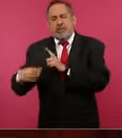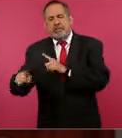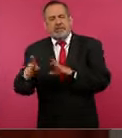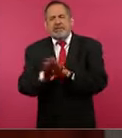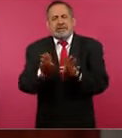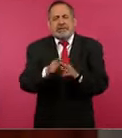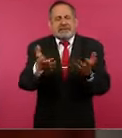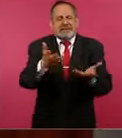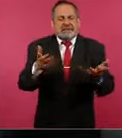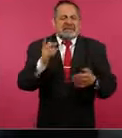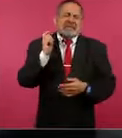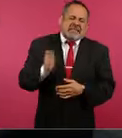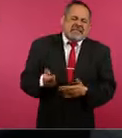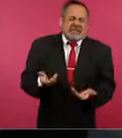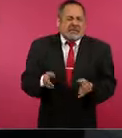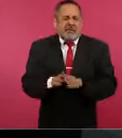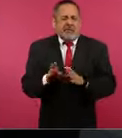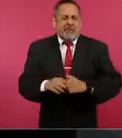¿Cómo se hizo?